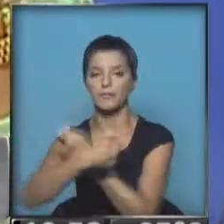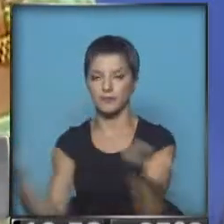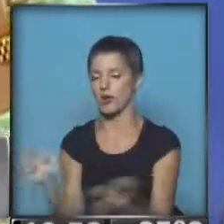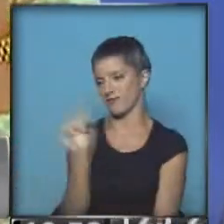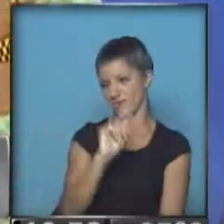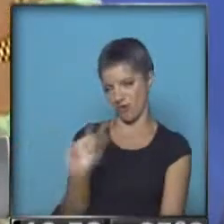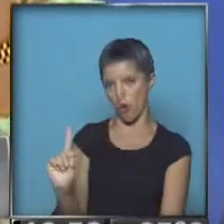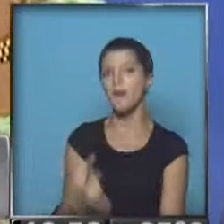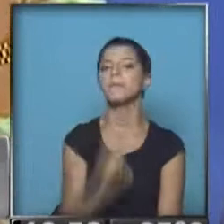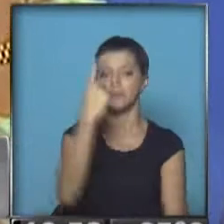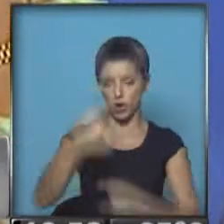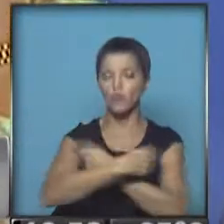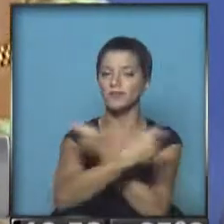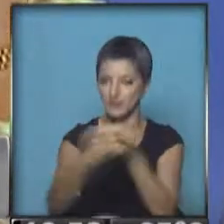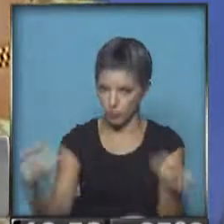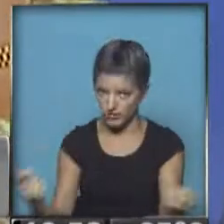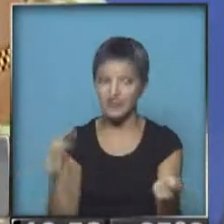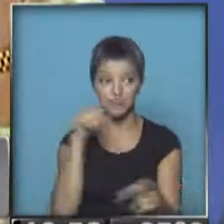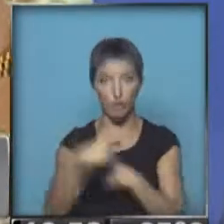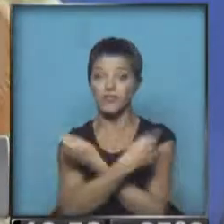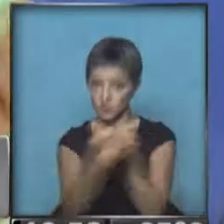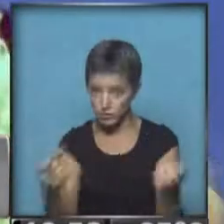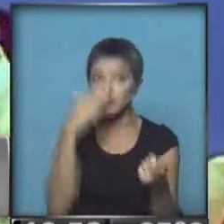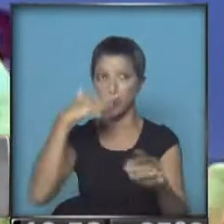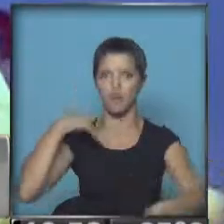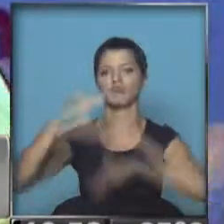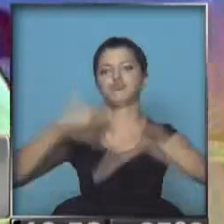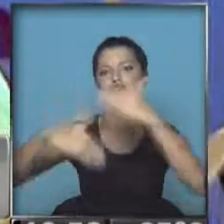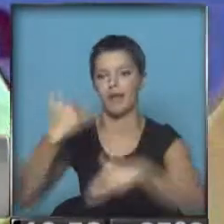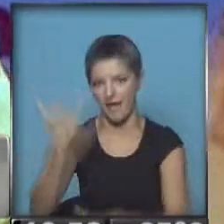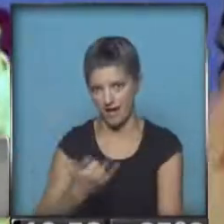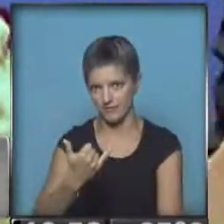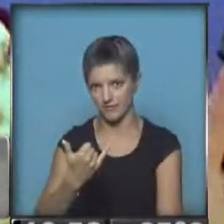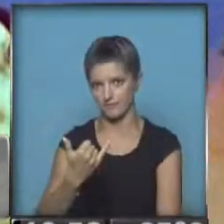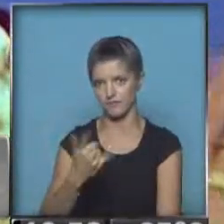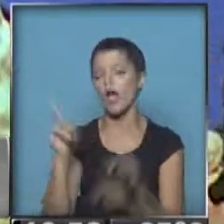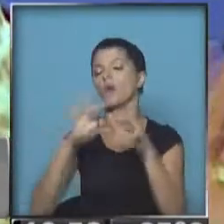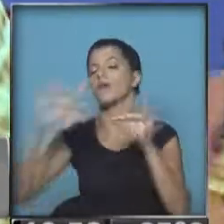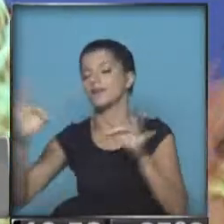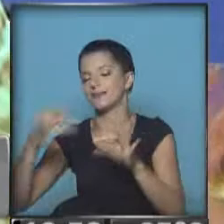No, primero distribuir, que cuando distribuís después crecés. Falsos dilemas.